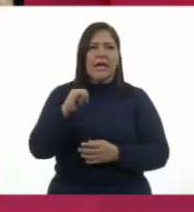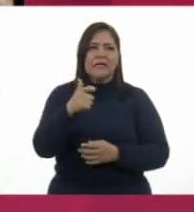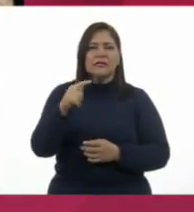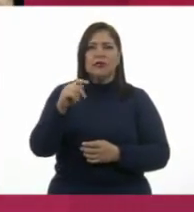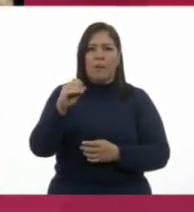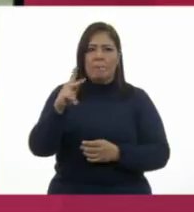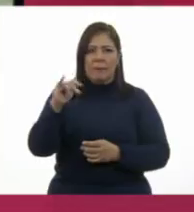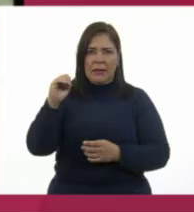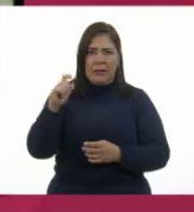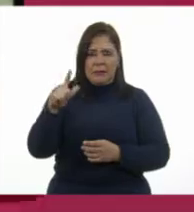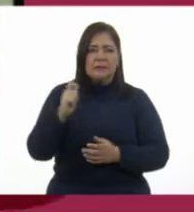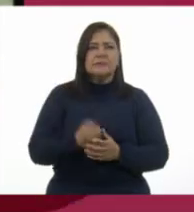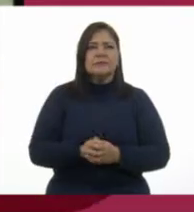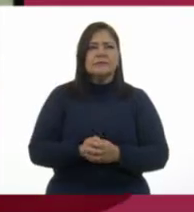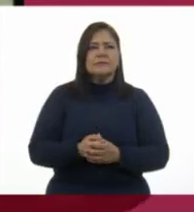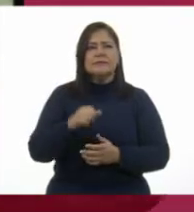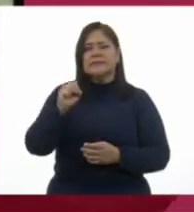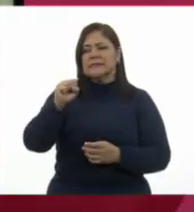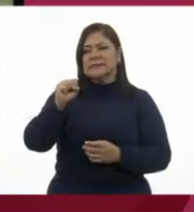ichchopimen, sábila,